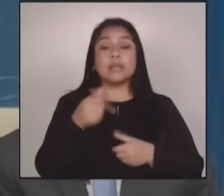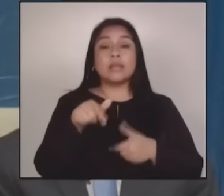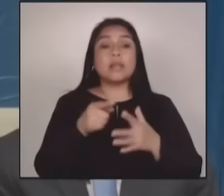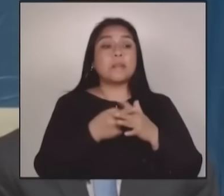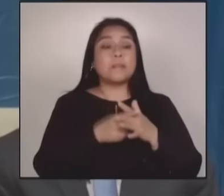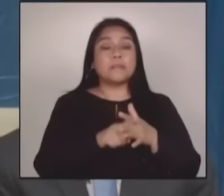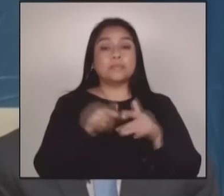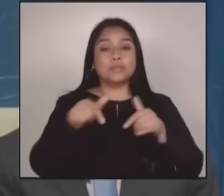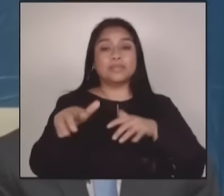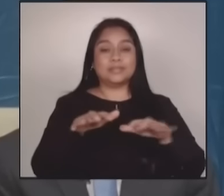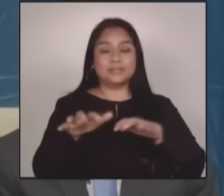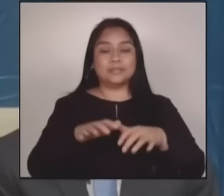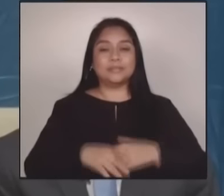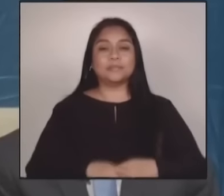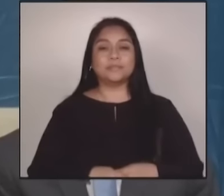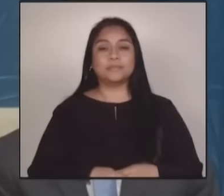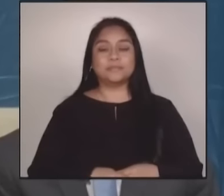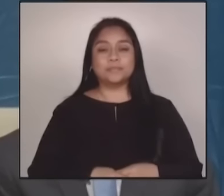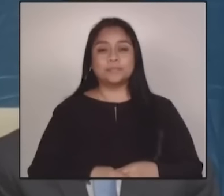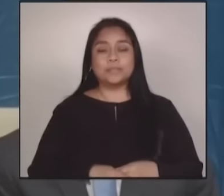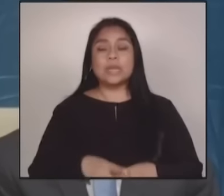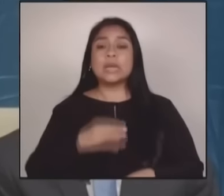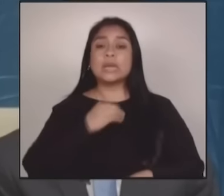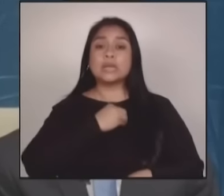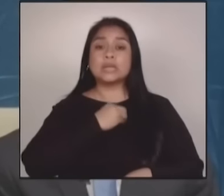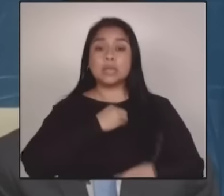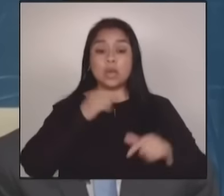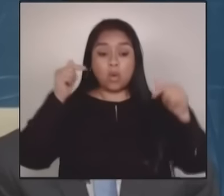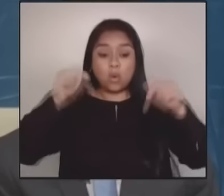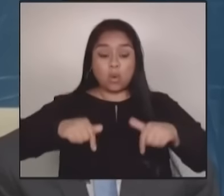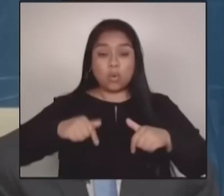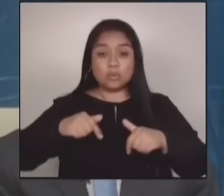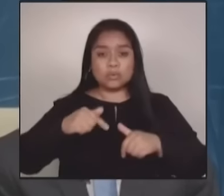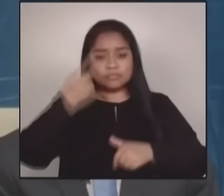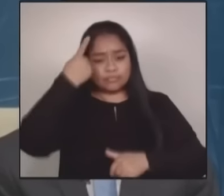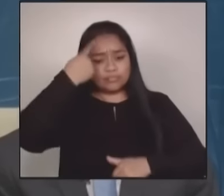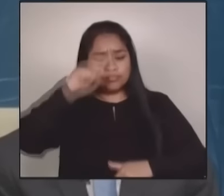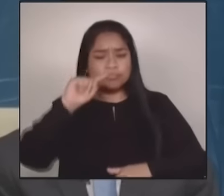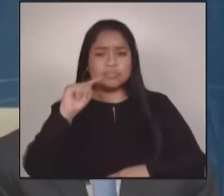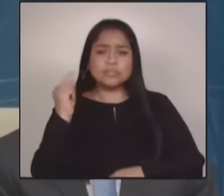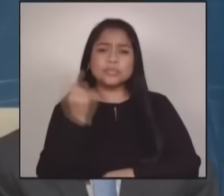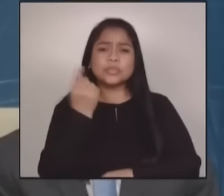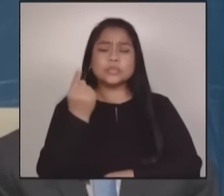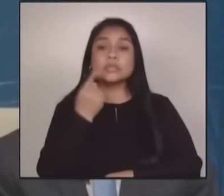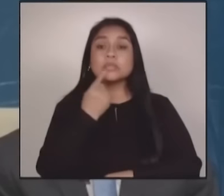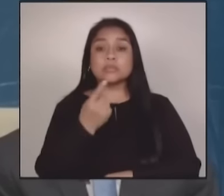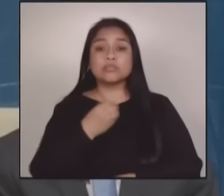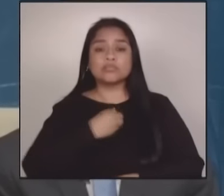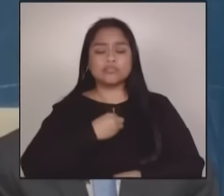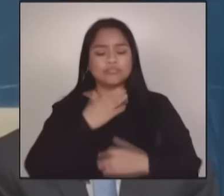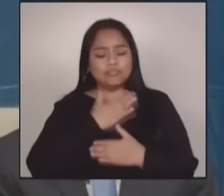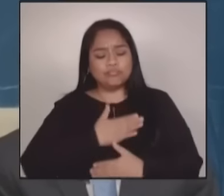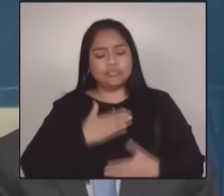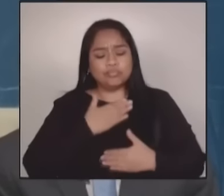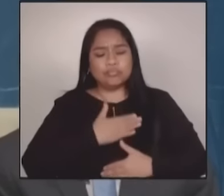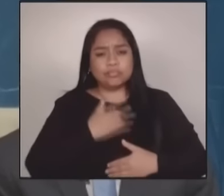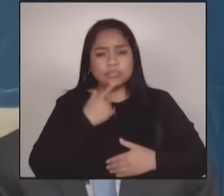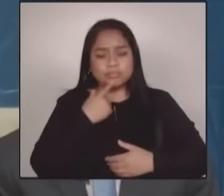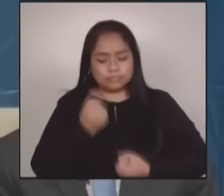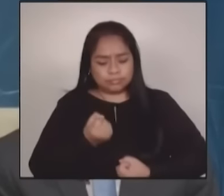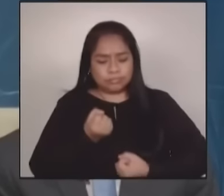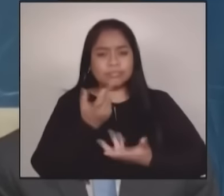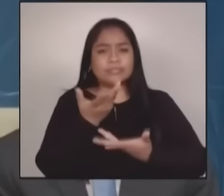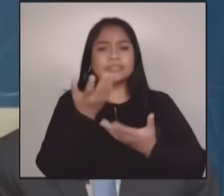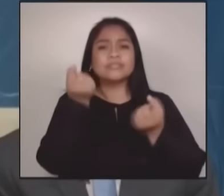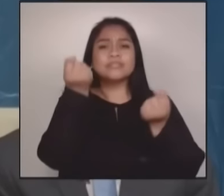ceremonias. Y quiero en este histórico día decirles que me complace dirigir estas primeras